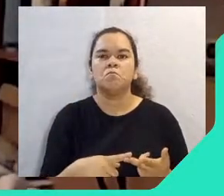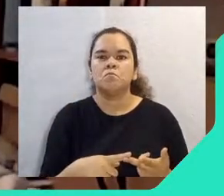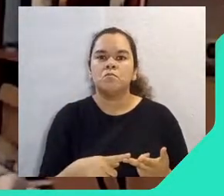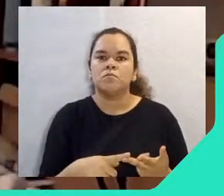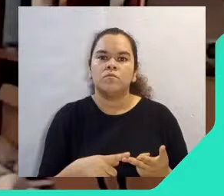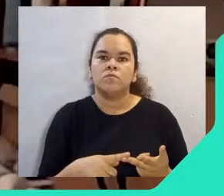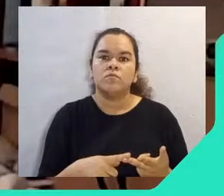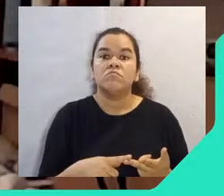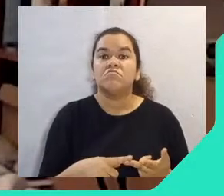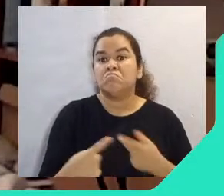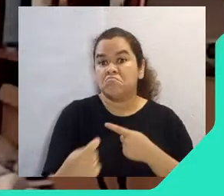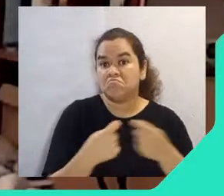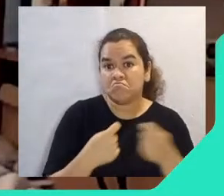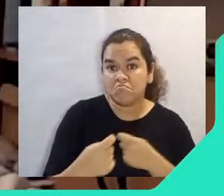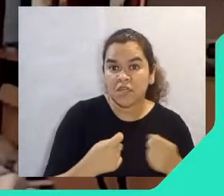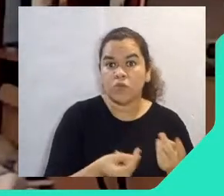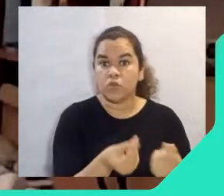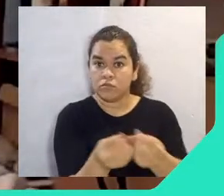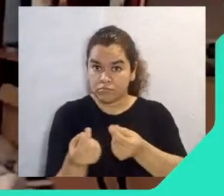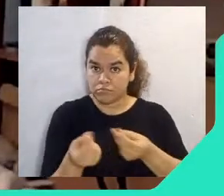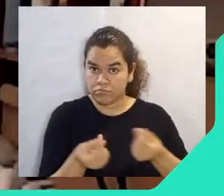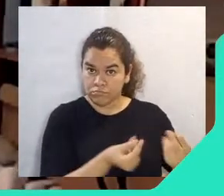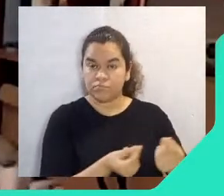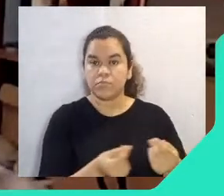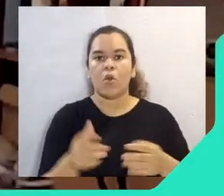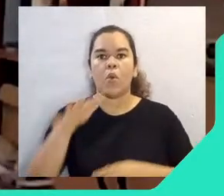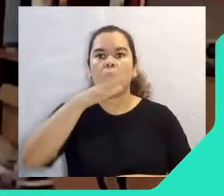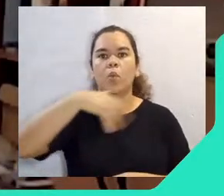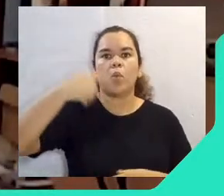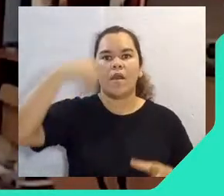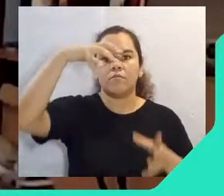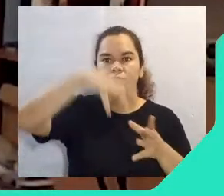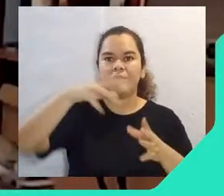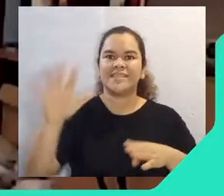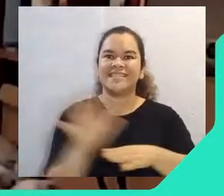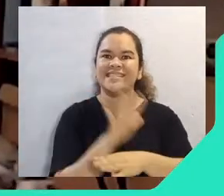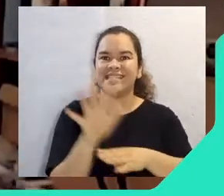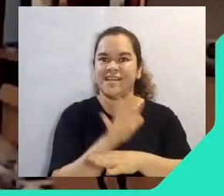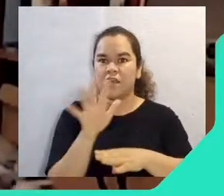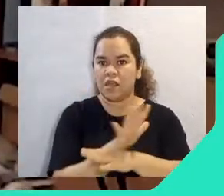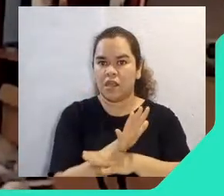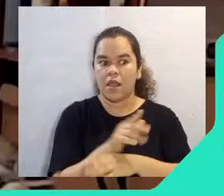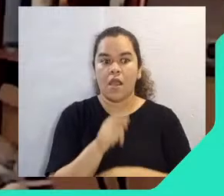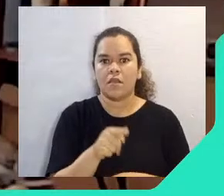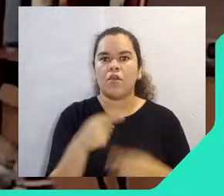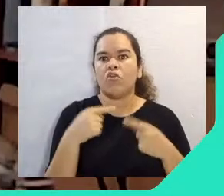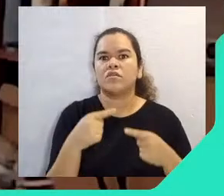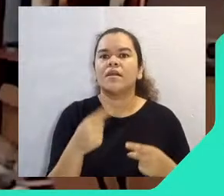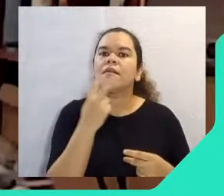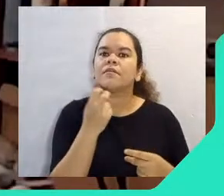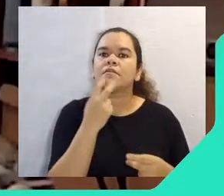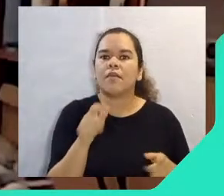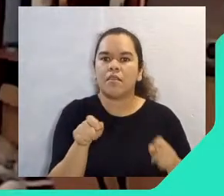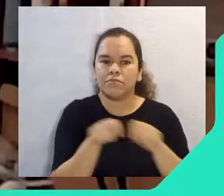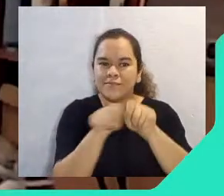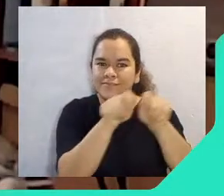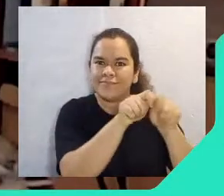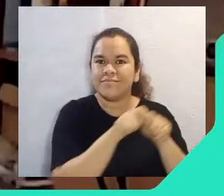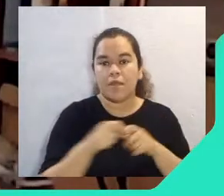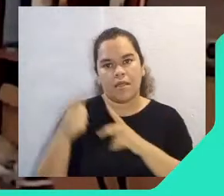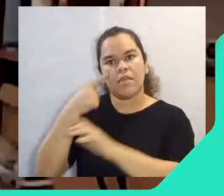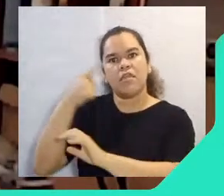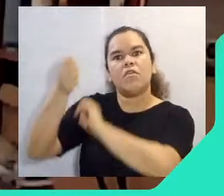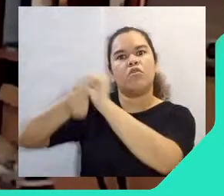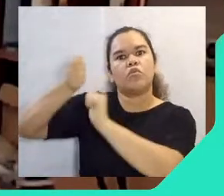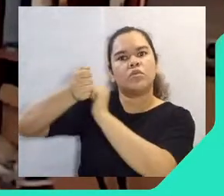centros comerciales, como pueden ser las salas de cine, que tienen toda una serie de particularidades distintas.